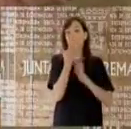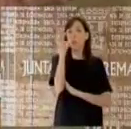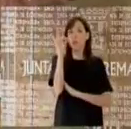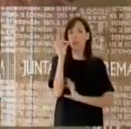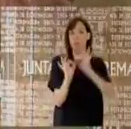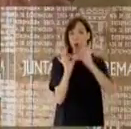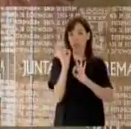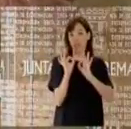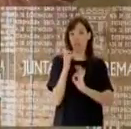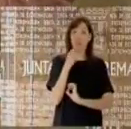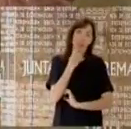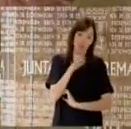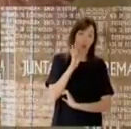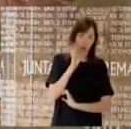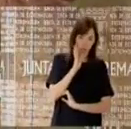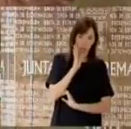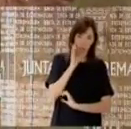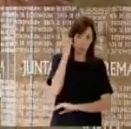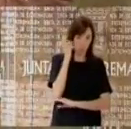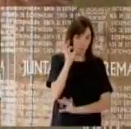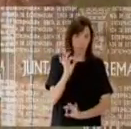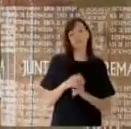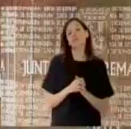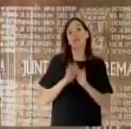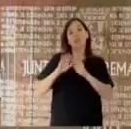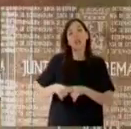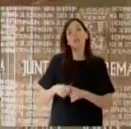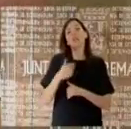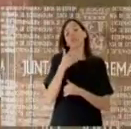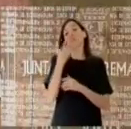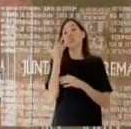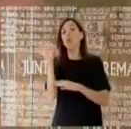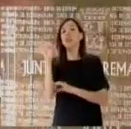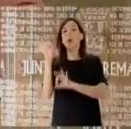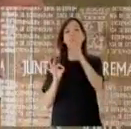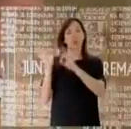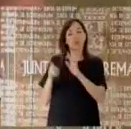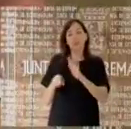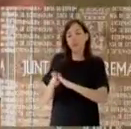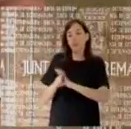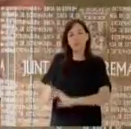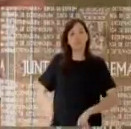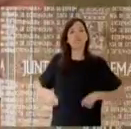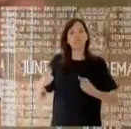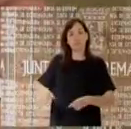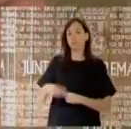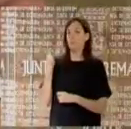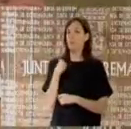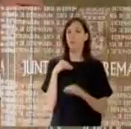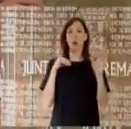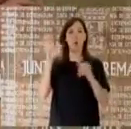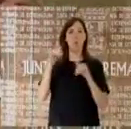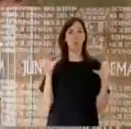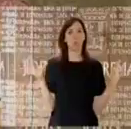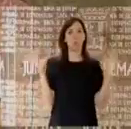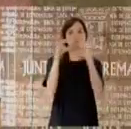50%, como les decía, se ejecutó 648.000 euros, el 50% de esa convocatoria que